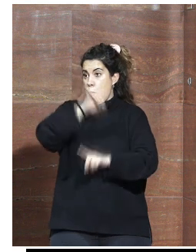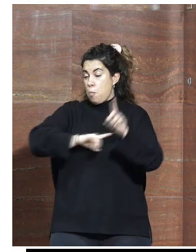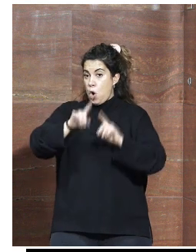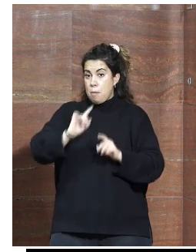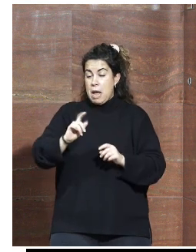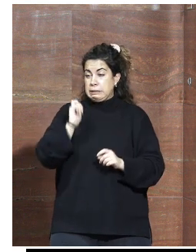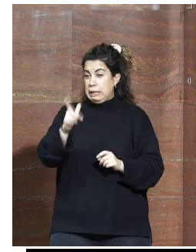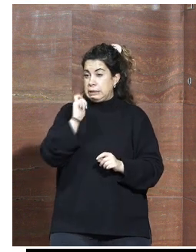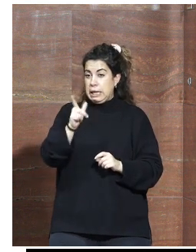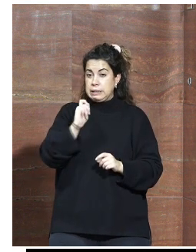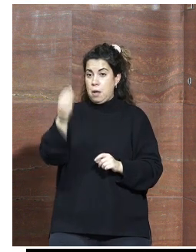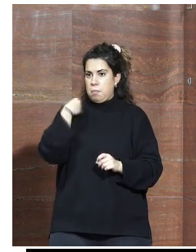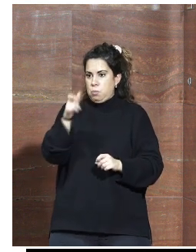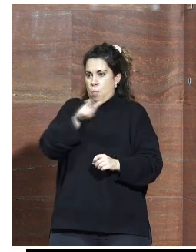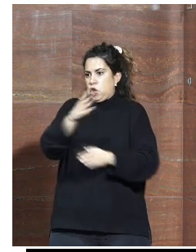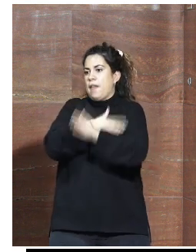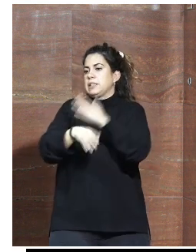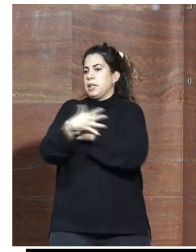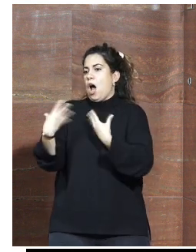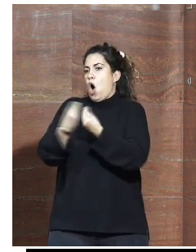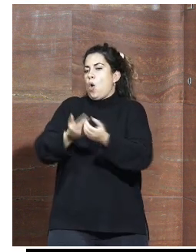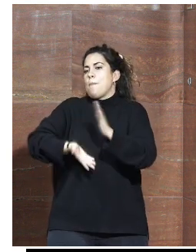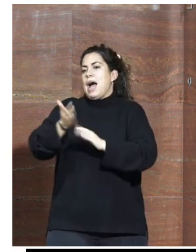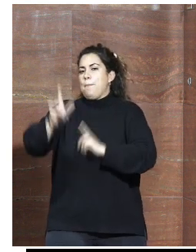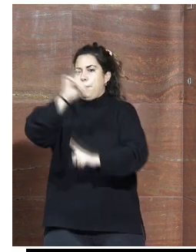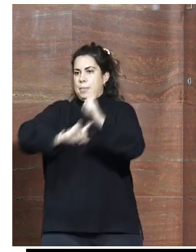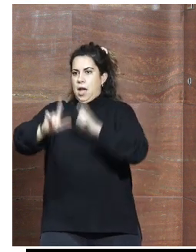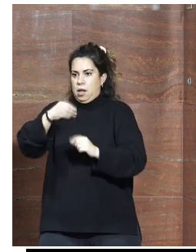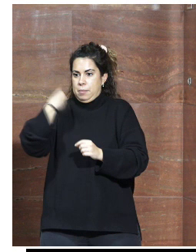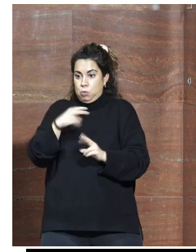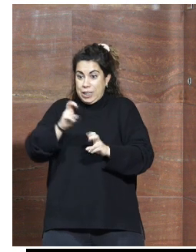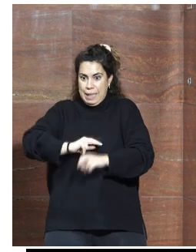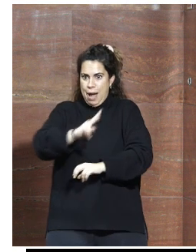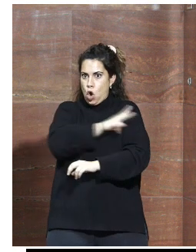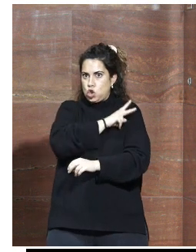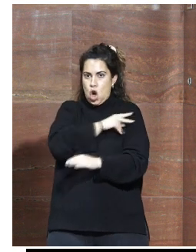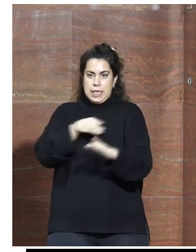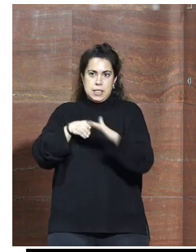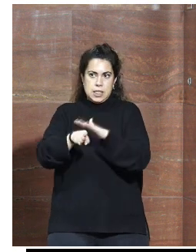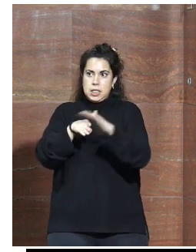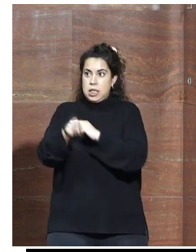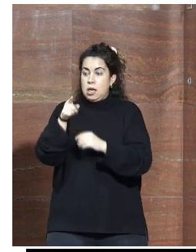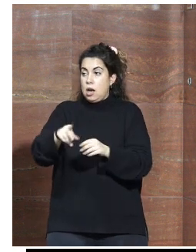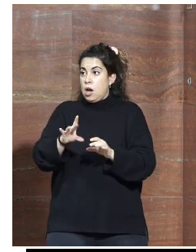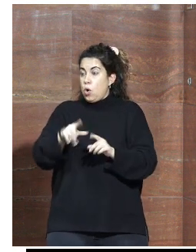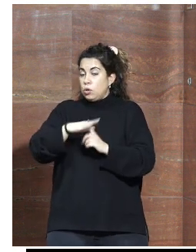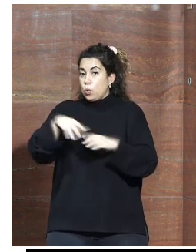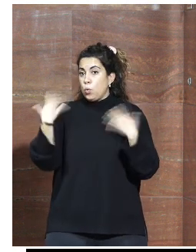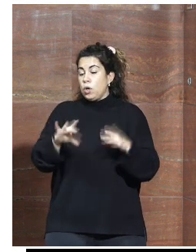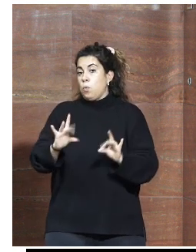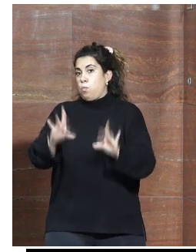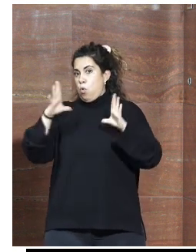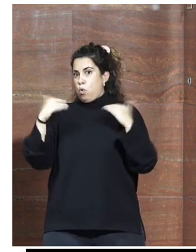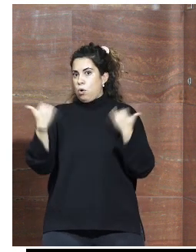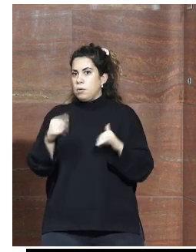intelectual, porque es donde estamos, es cuando vamos a pasar los controles. Es un momento muy tenso. ¿Cómo los paso?